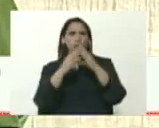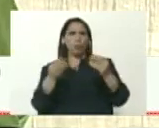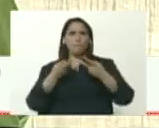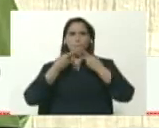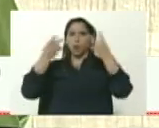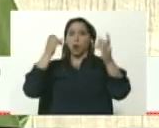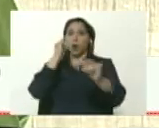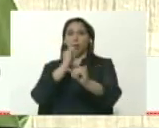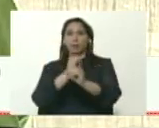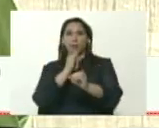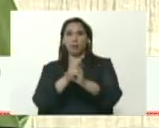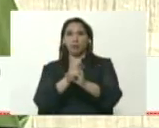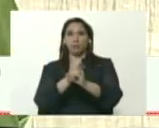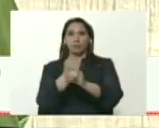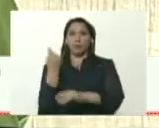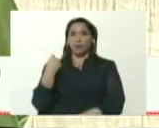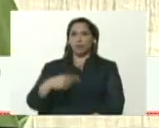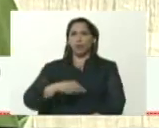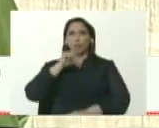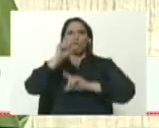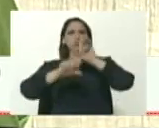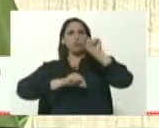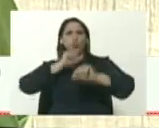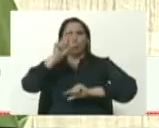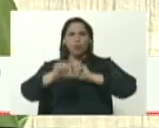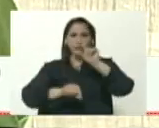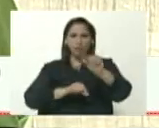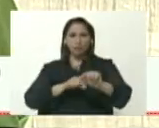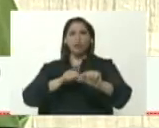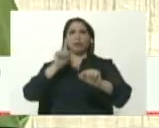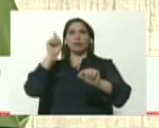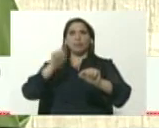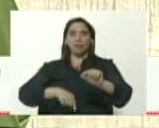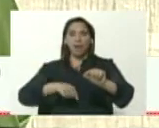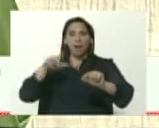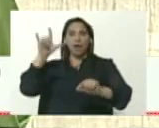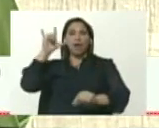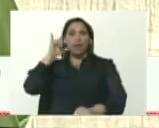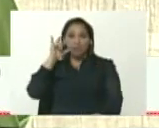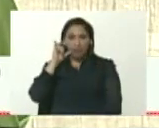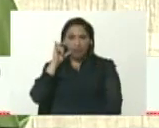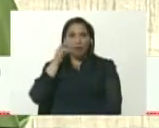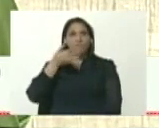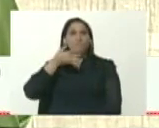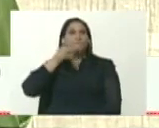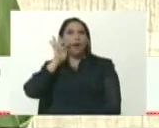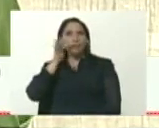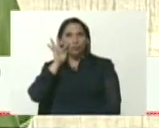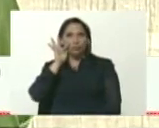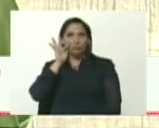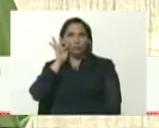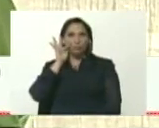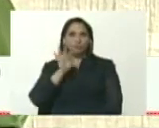sociales que yo tengo por Twitter, Instagram, Facebook,